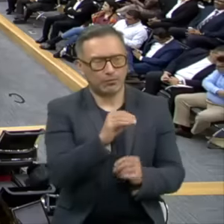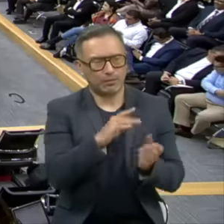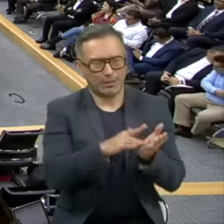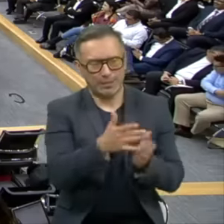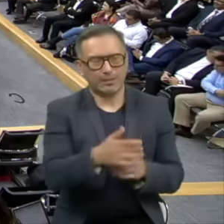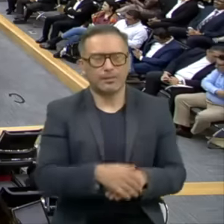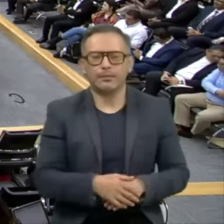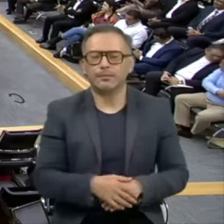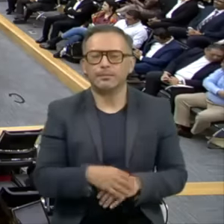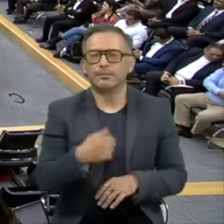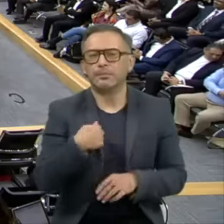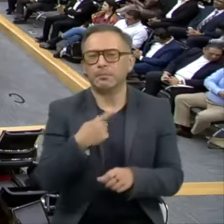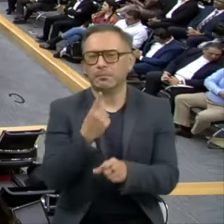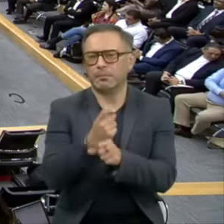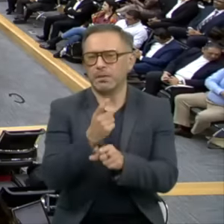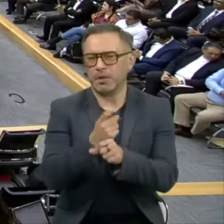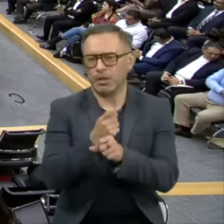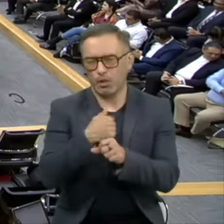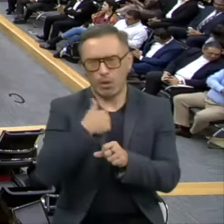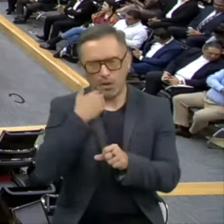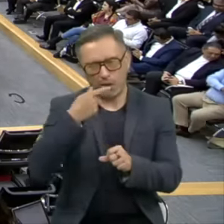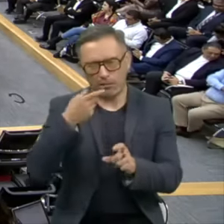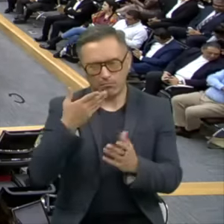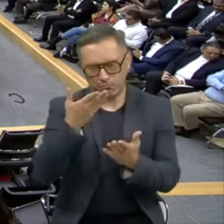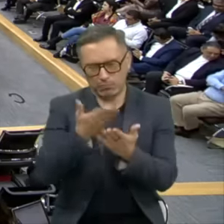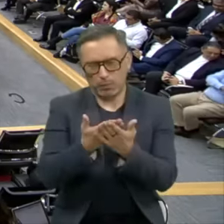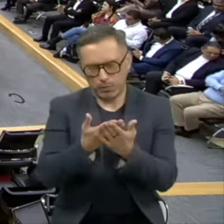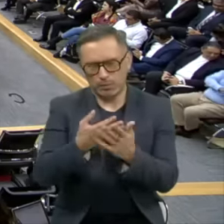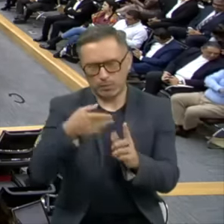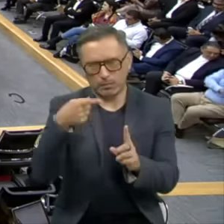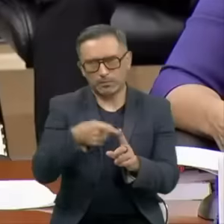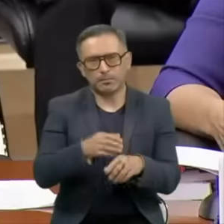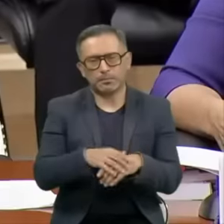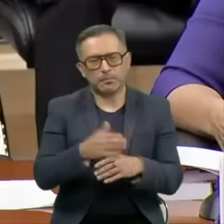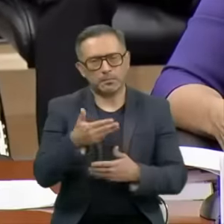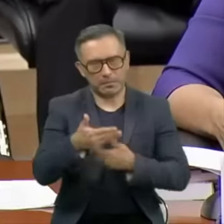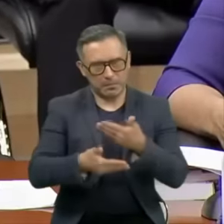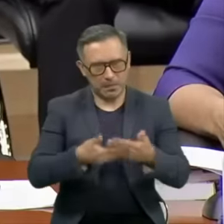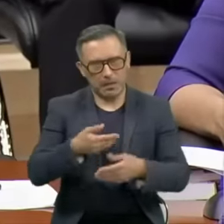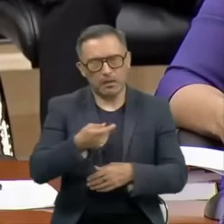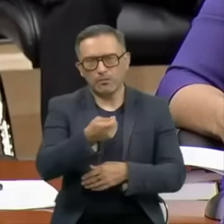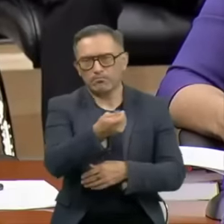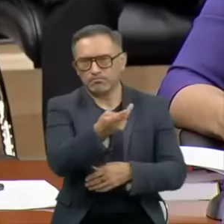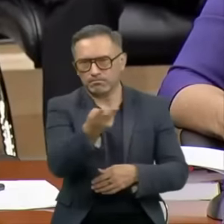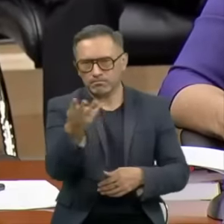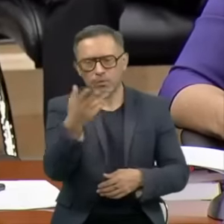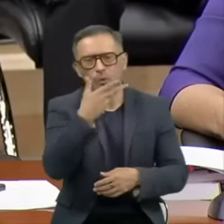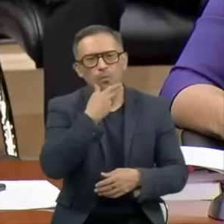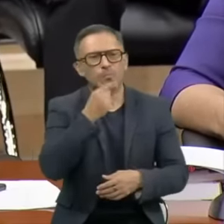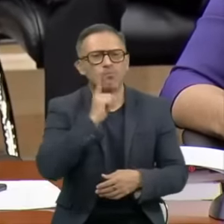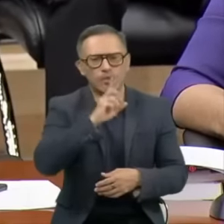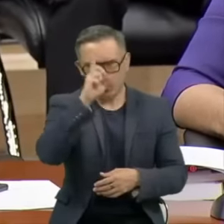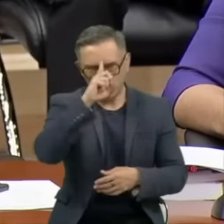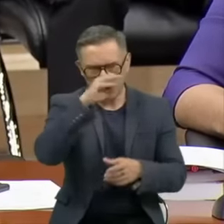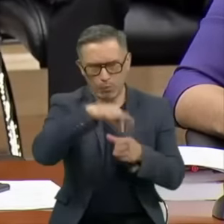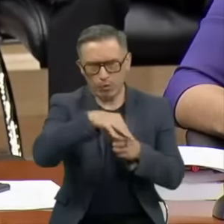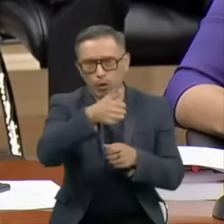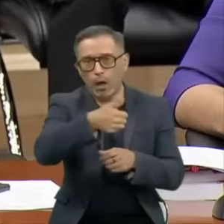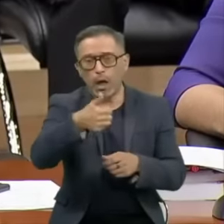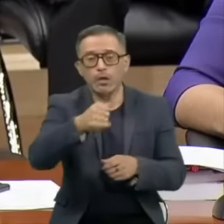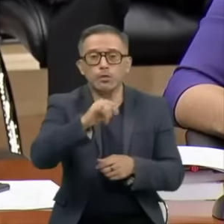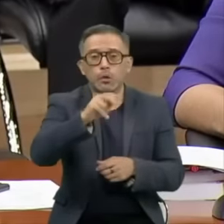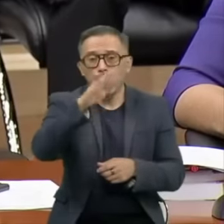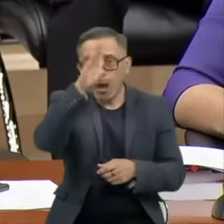quisiera plantear primero mi respeto al sentido del voto de los consejeros y consejeras. Yo creo